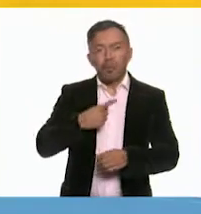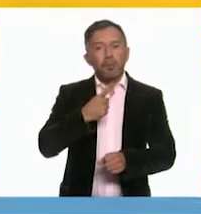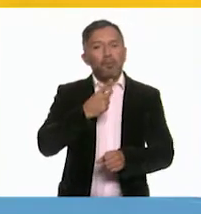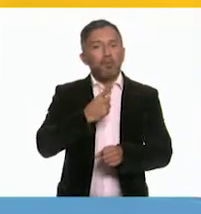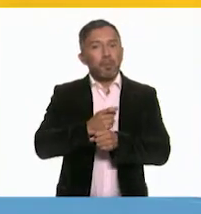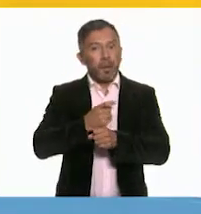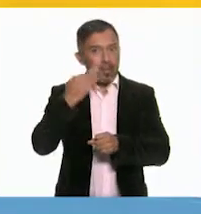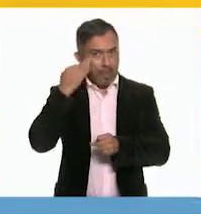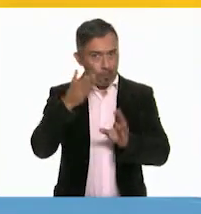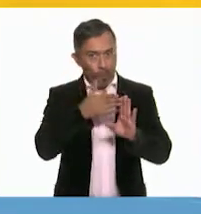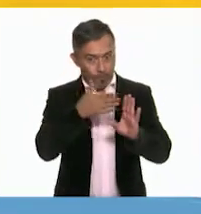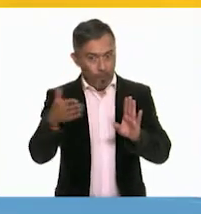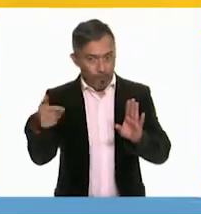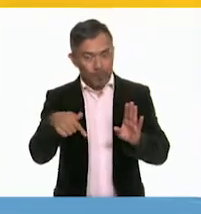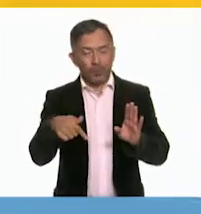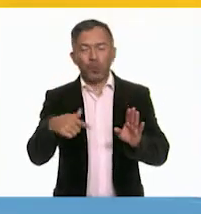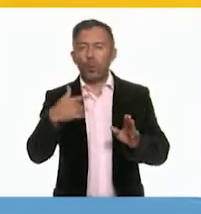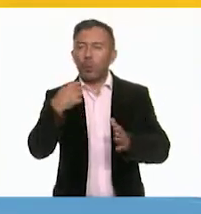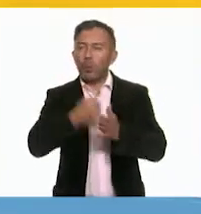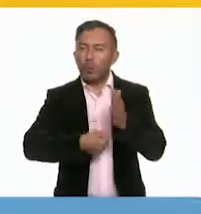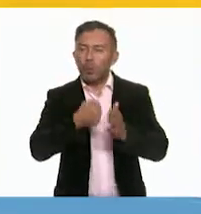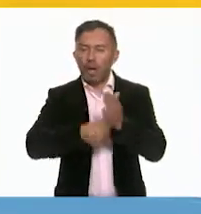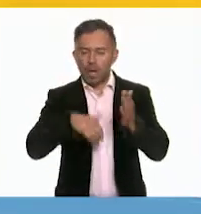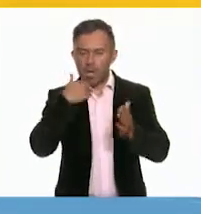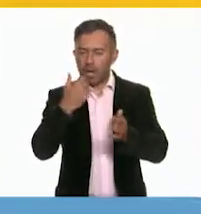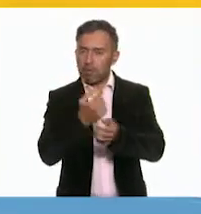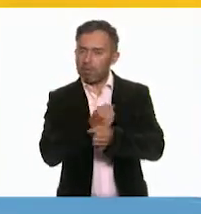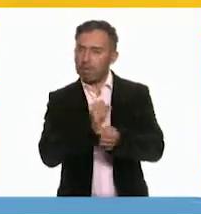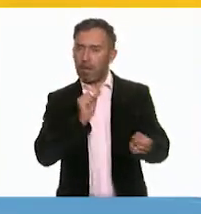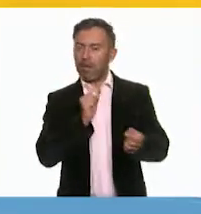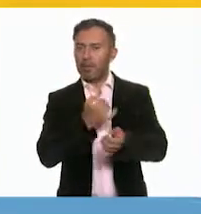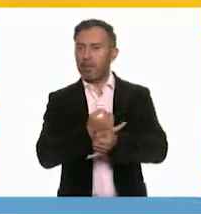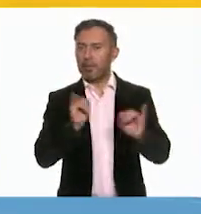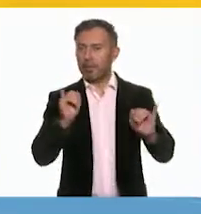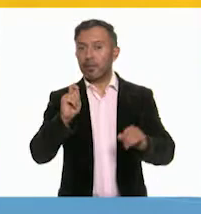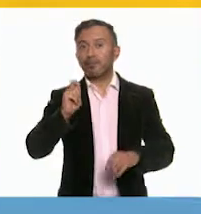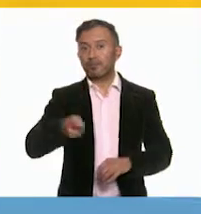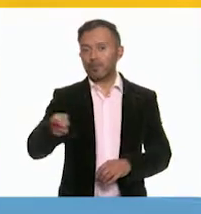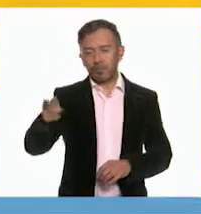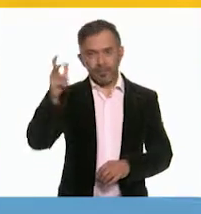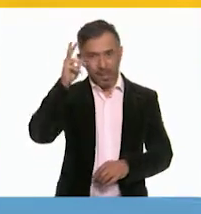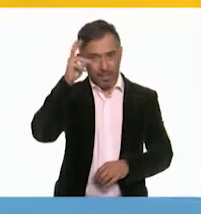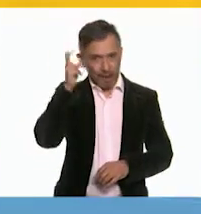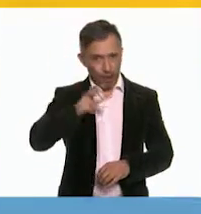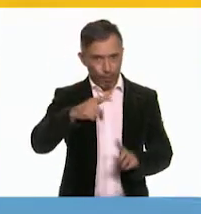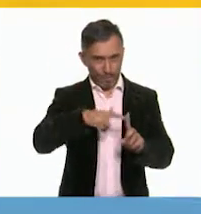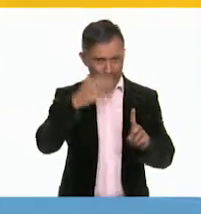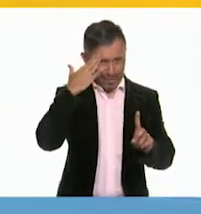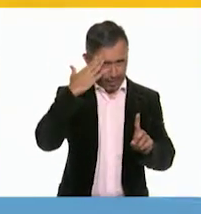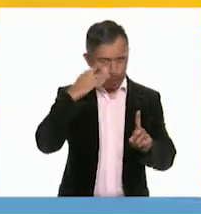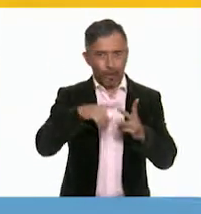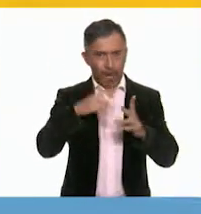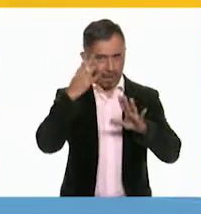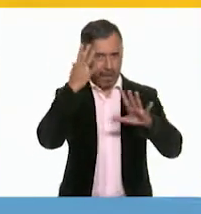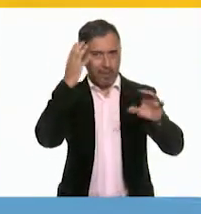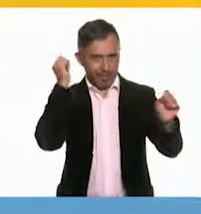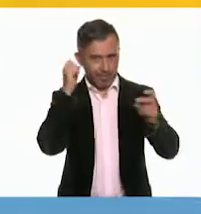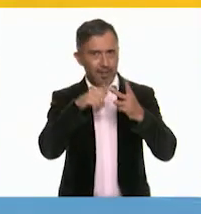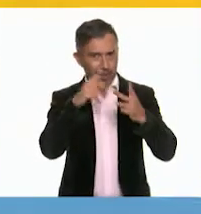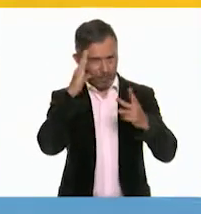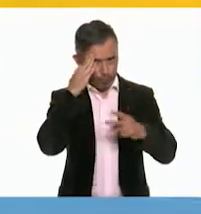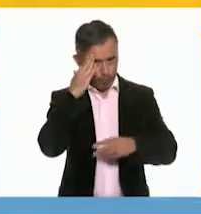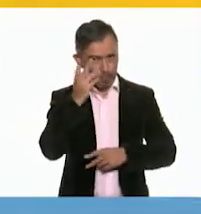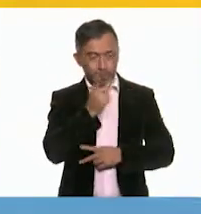de la lucha por la independencia se caracterizó por los liderazgos de Miguel Hidalgo e Ignacio Allende. En los decretos de Miguel